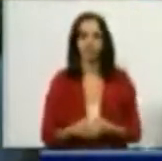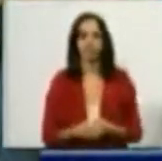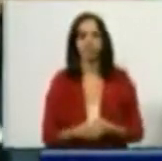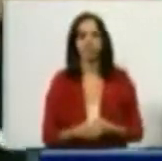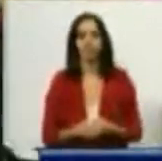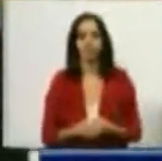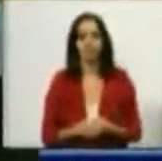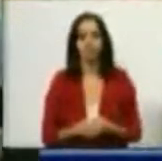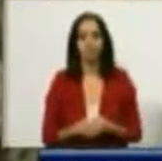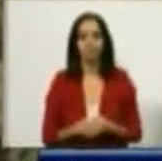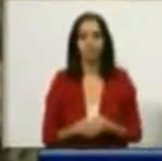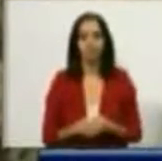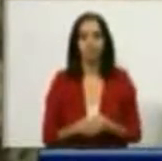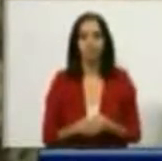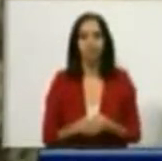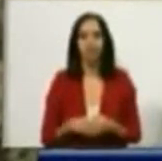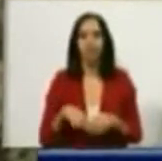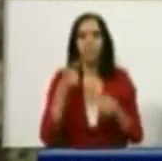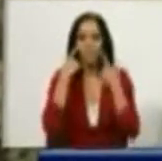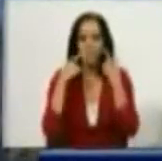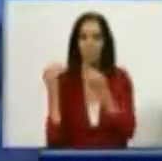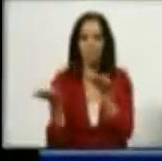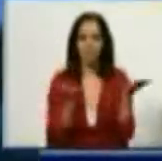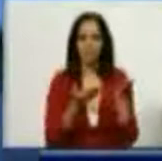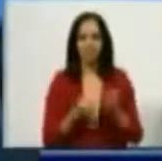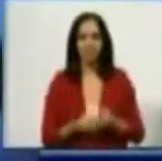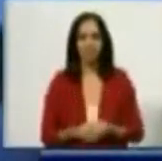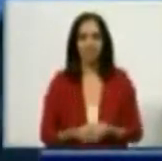Juanita contra PJ mándelo